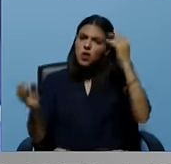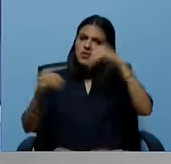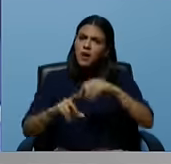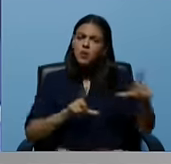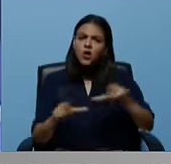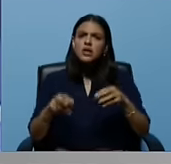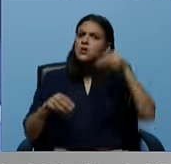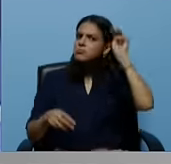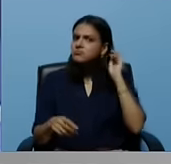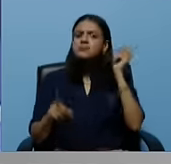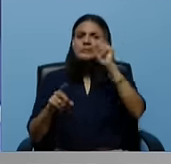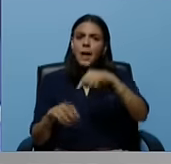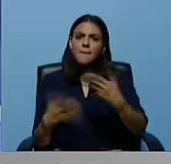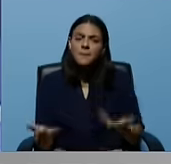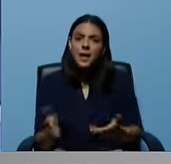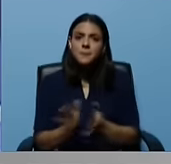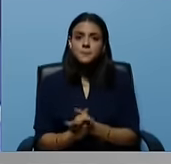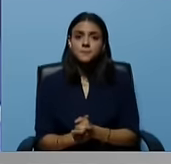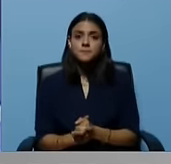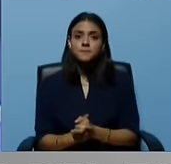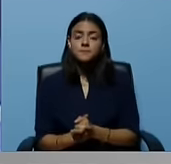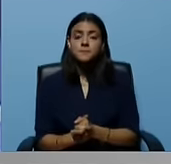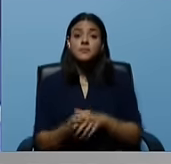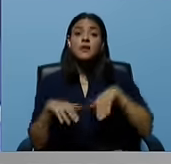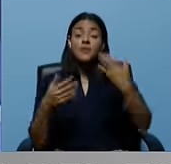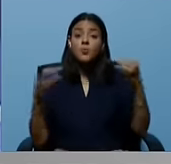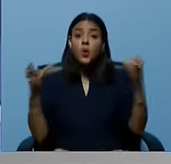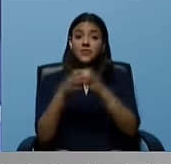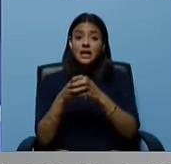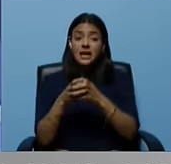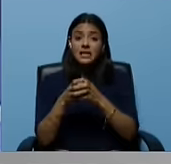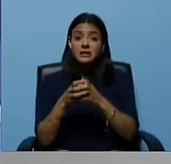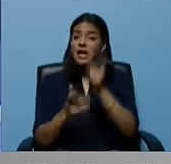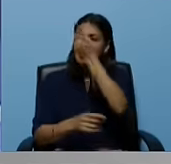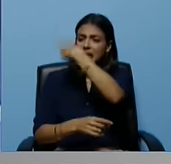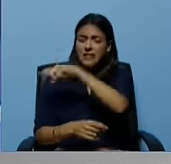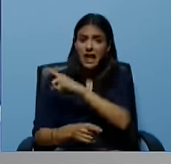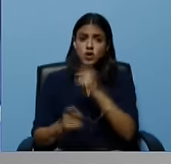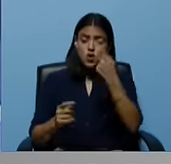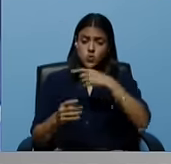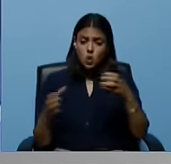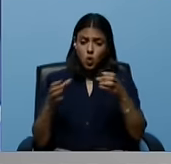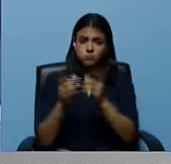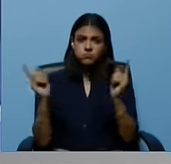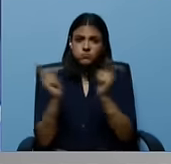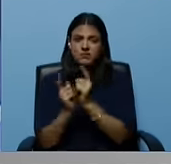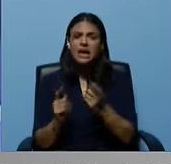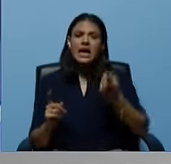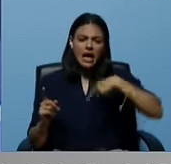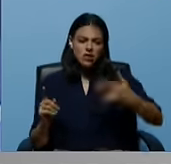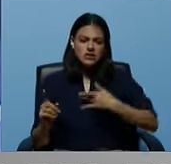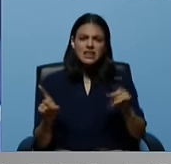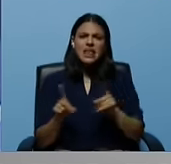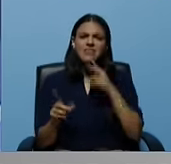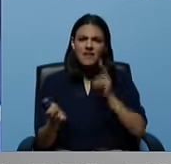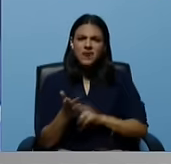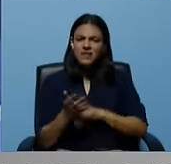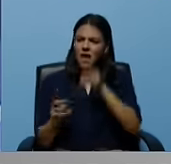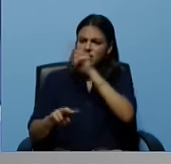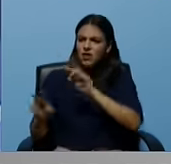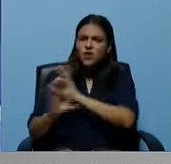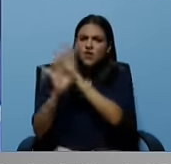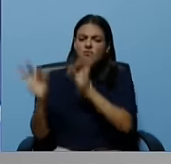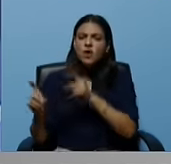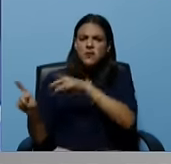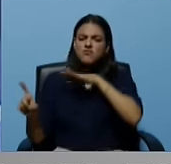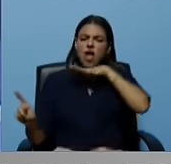Corina Machado. O reunirse con seres tan deleznables que produce tanto asco en Venezuela como el señor José